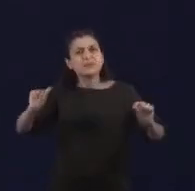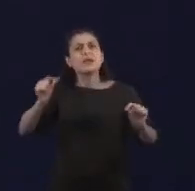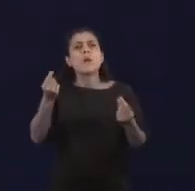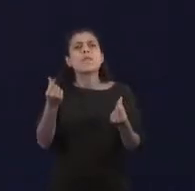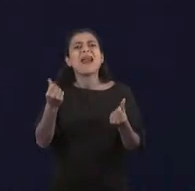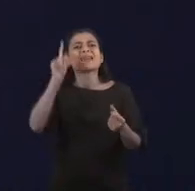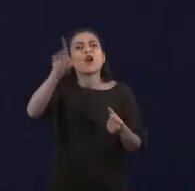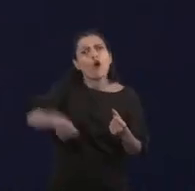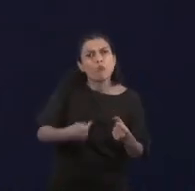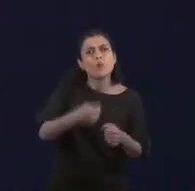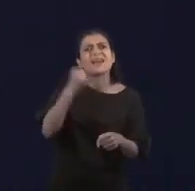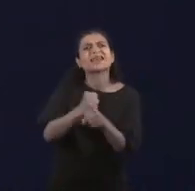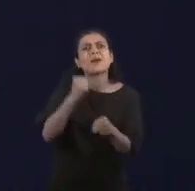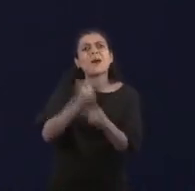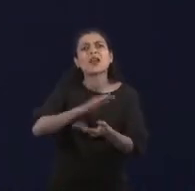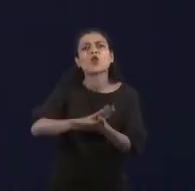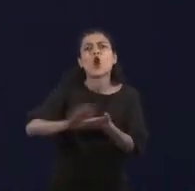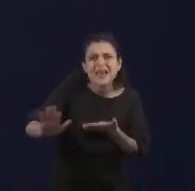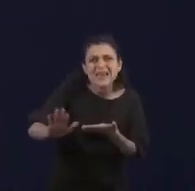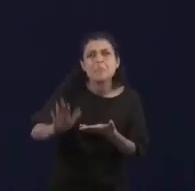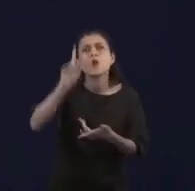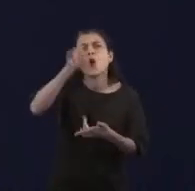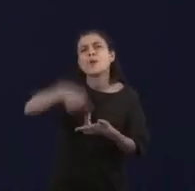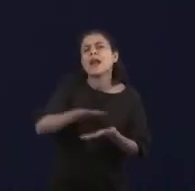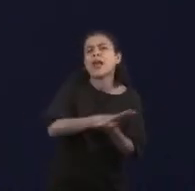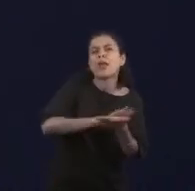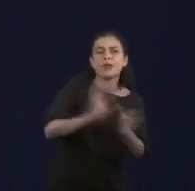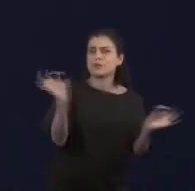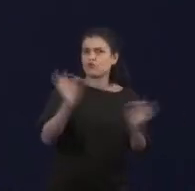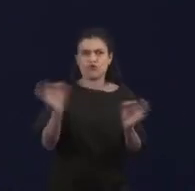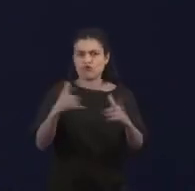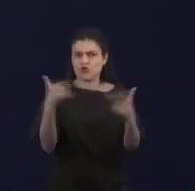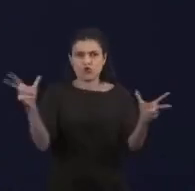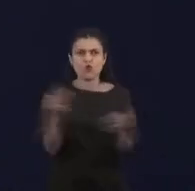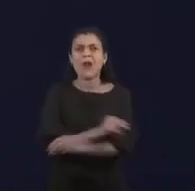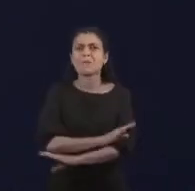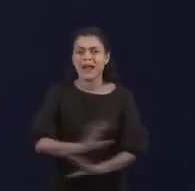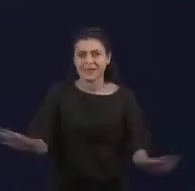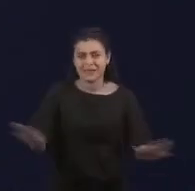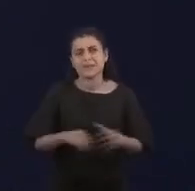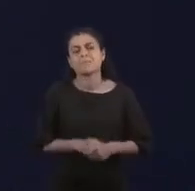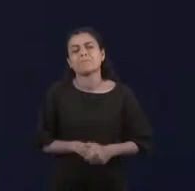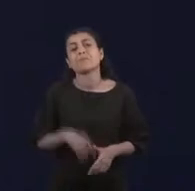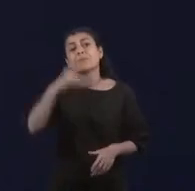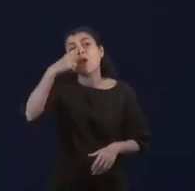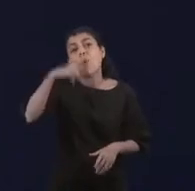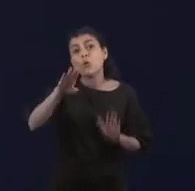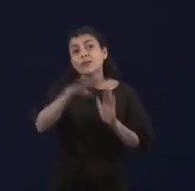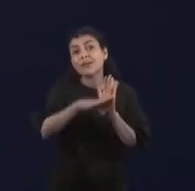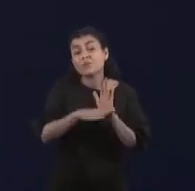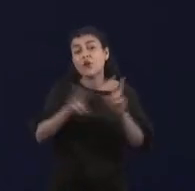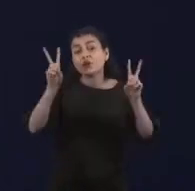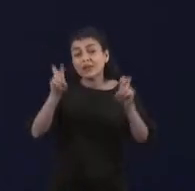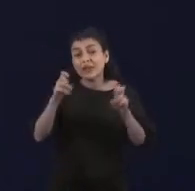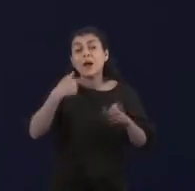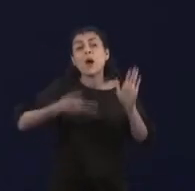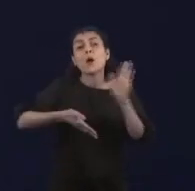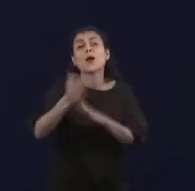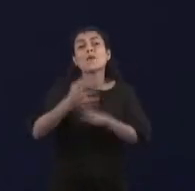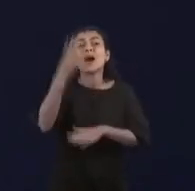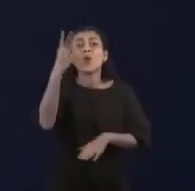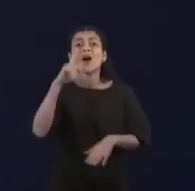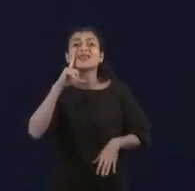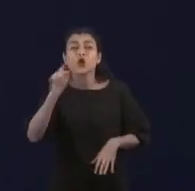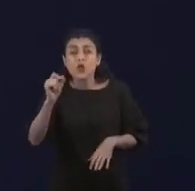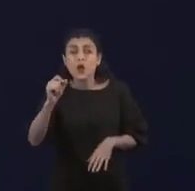que se le sacó del bolsillo a cada uno de los argentinos. Y el último tema de agenda, el próximo 4 de julio